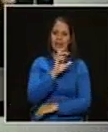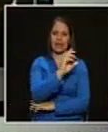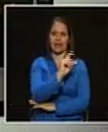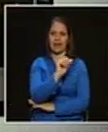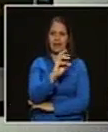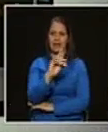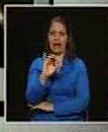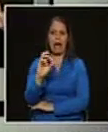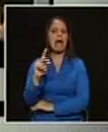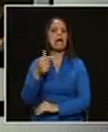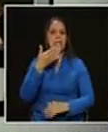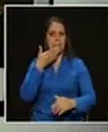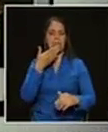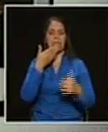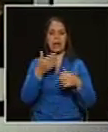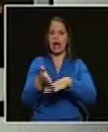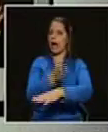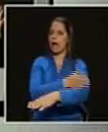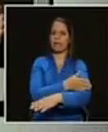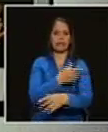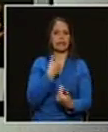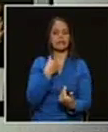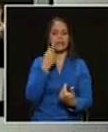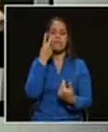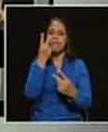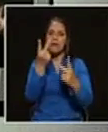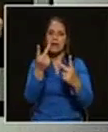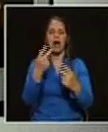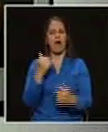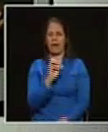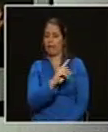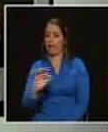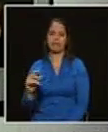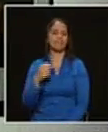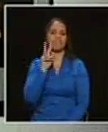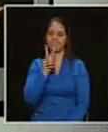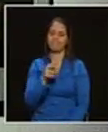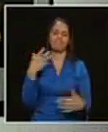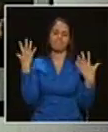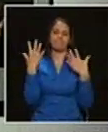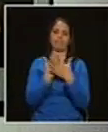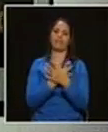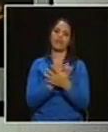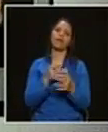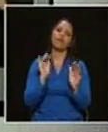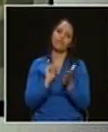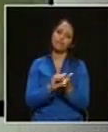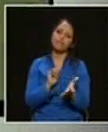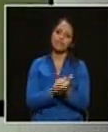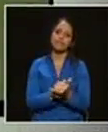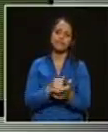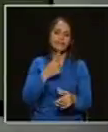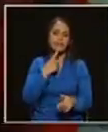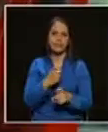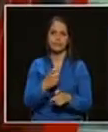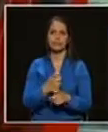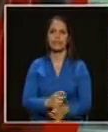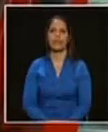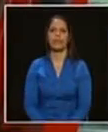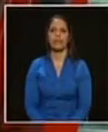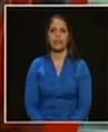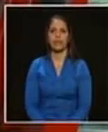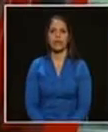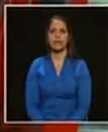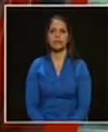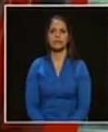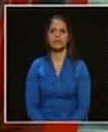ya no se ve realmente muy bien las letras cuando la intérprete lo realiza.